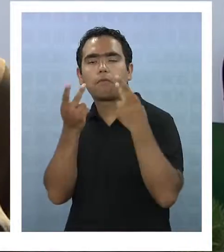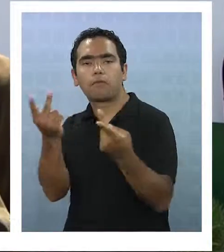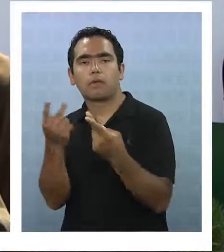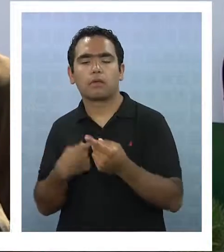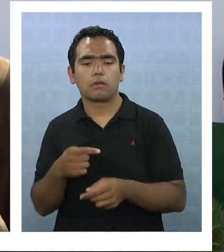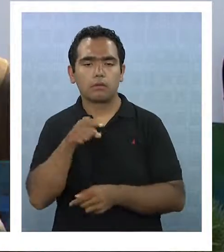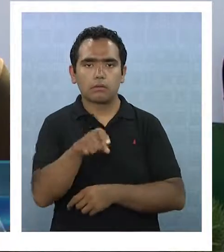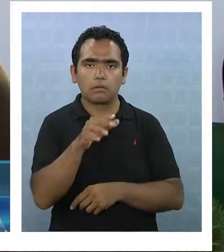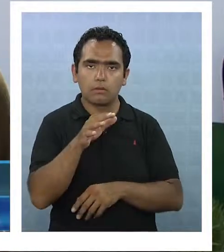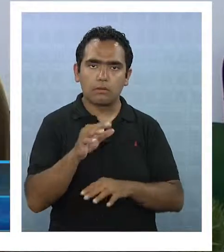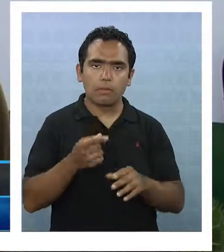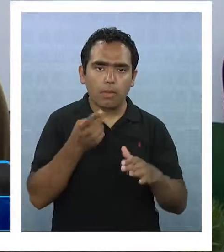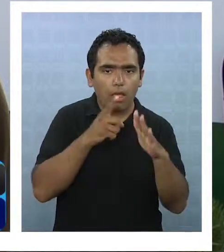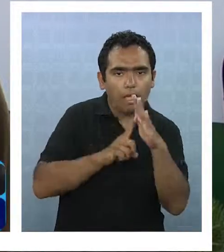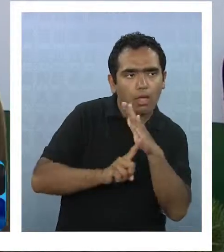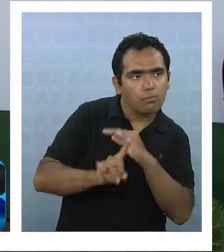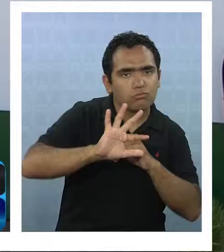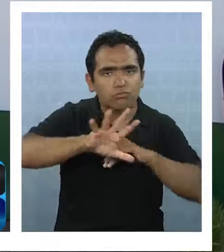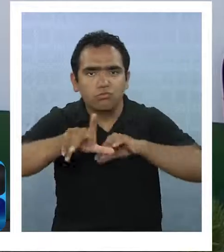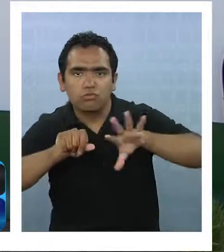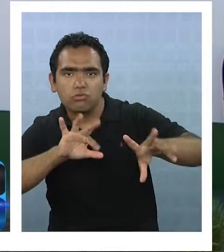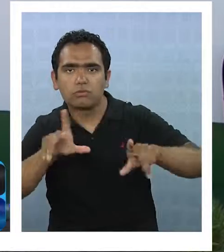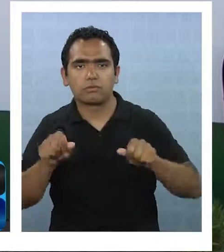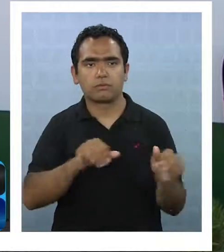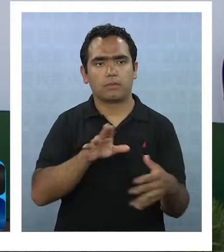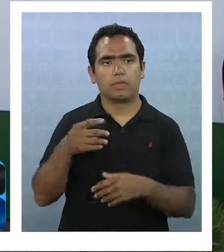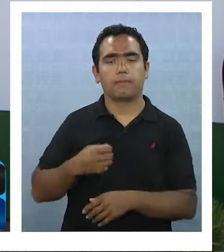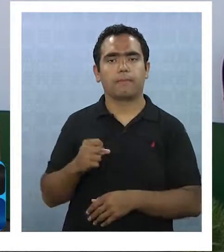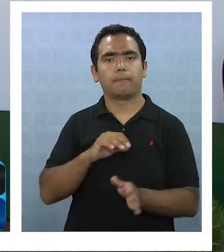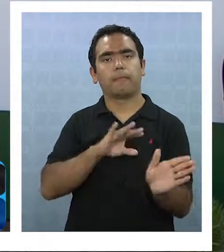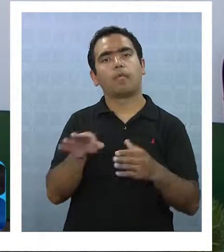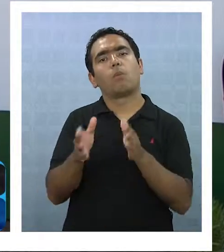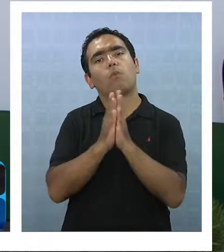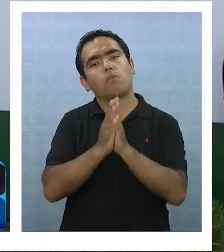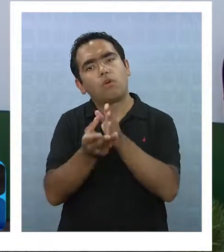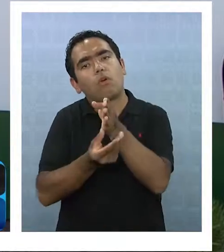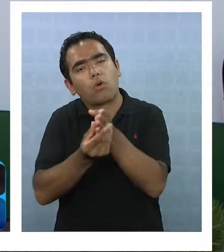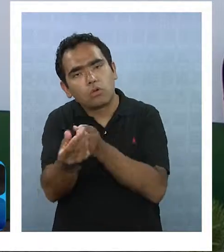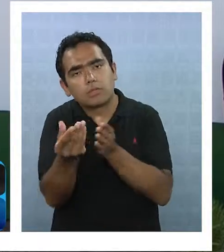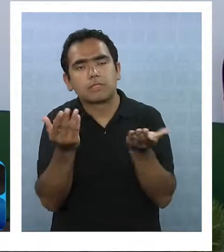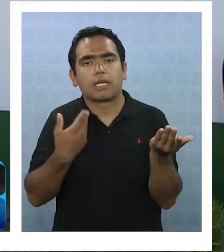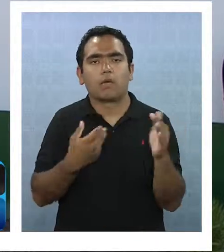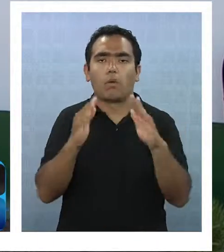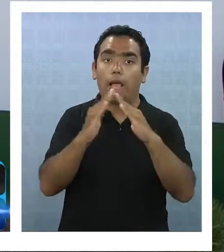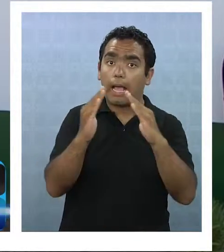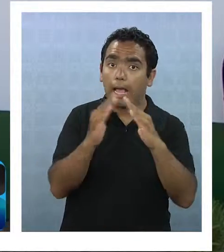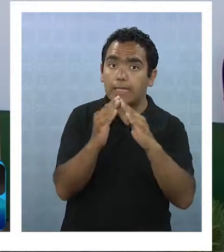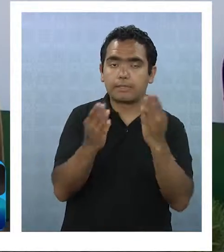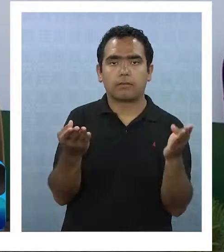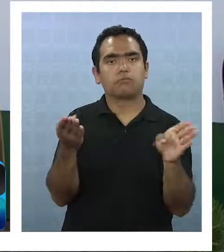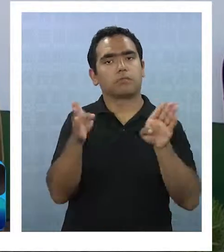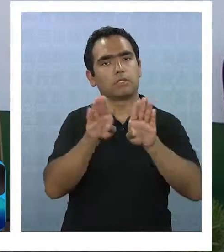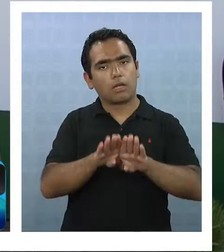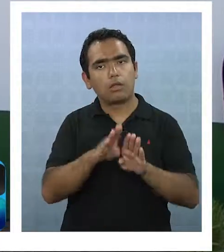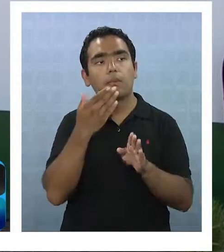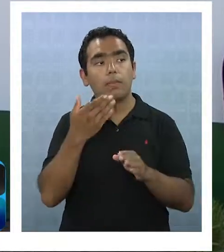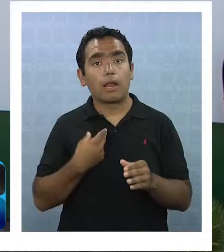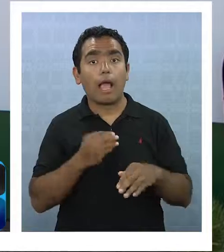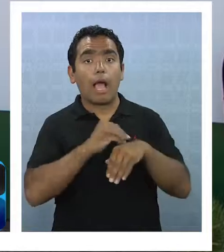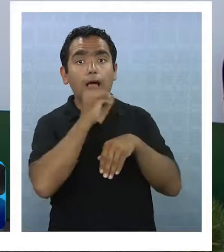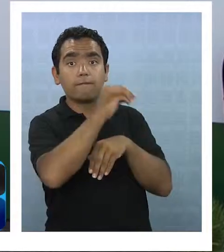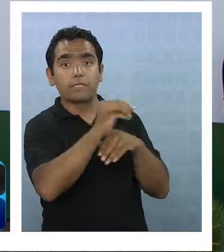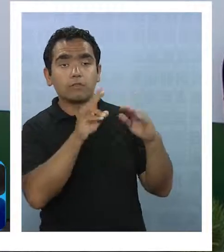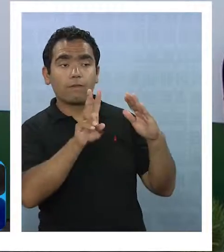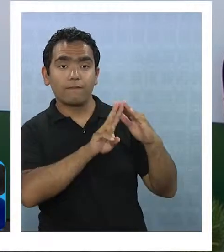Mantenga la precaución primero que todo de dejar obviamente sus domicilios bien cerrados. De igual forma coordinar con los vecinos, que se vayan a quedar